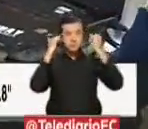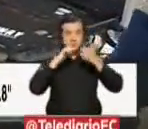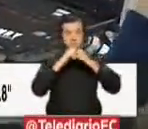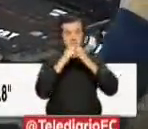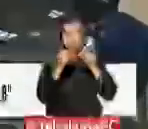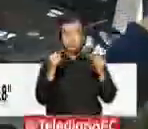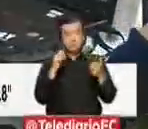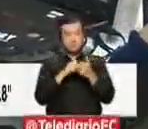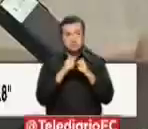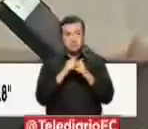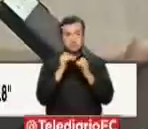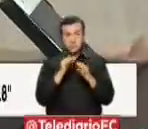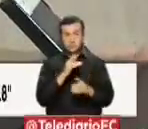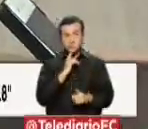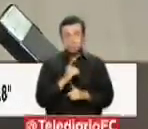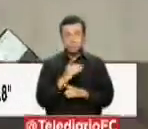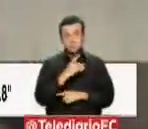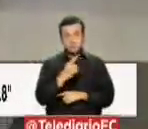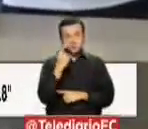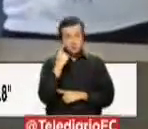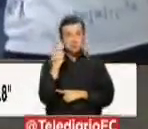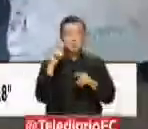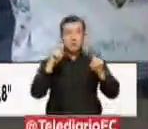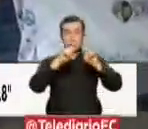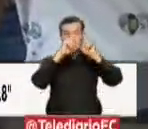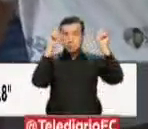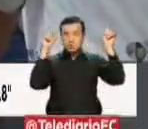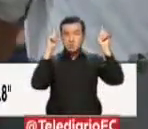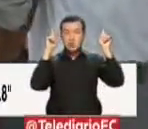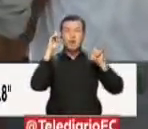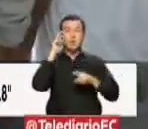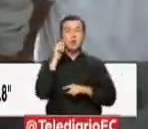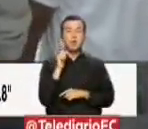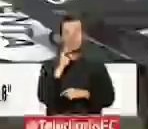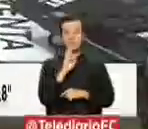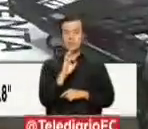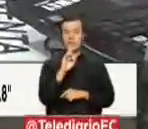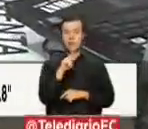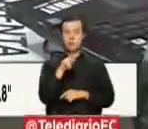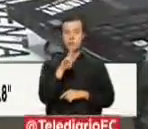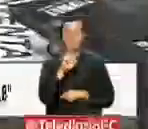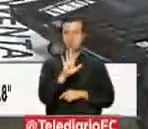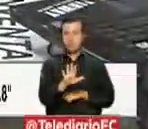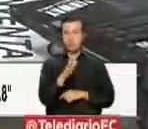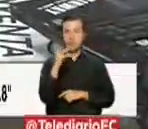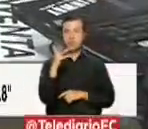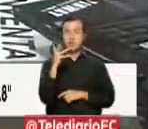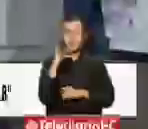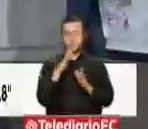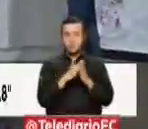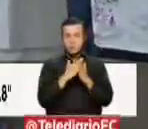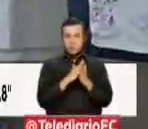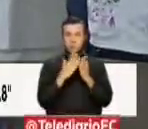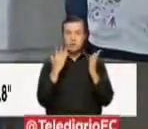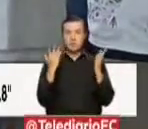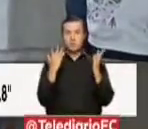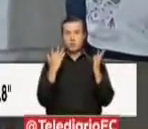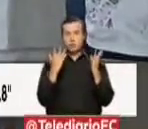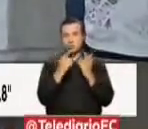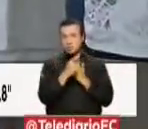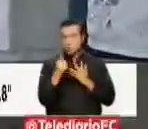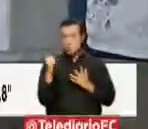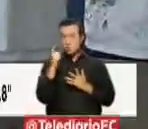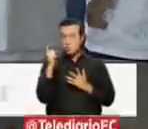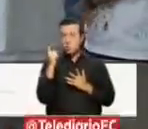solución a este problema real que tiene la compañía cuencana Tarpuc, que entre otras cosas elabora tarjetas electrónicas. Ellos necesitan tener